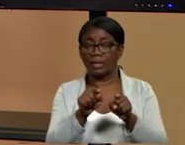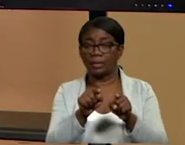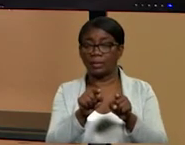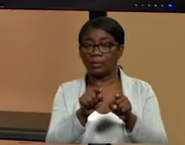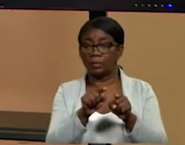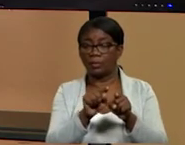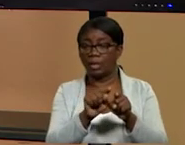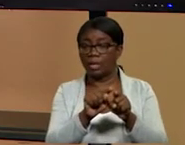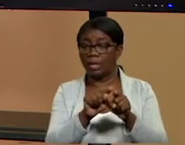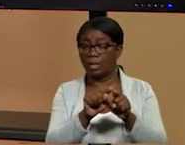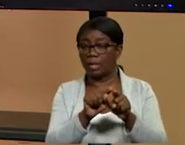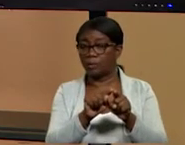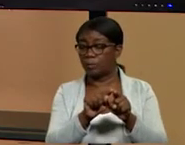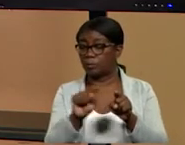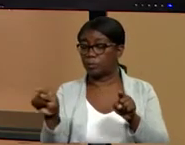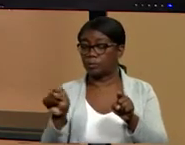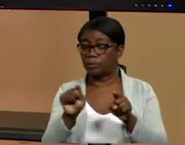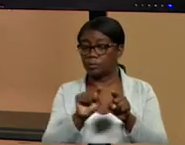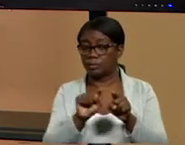Las señales.